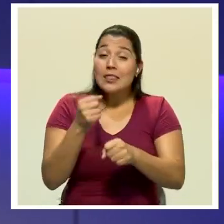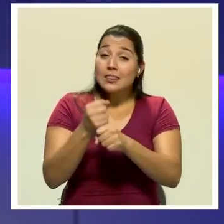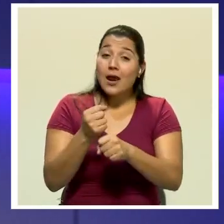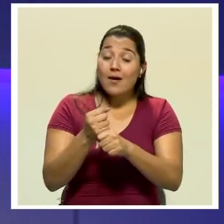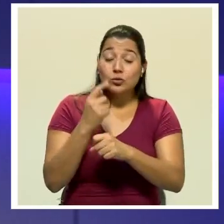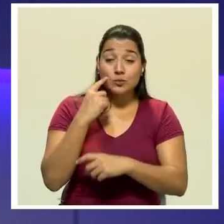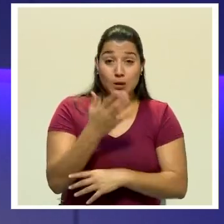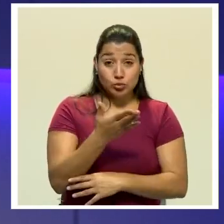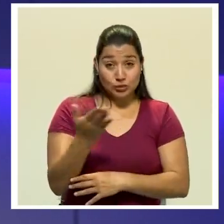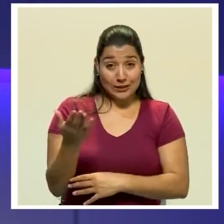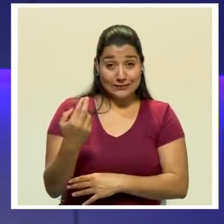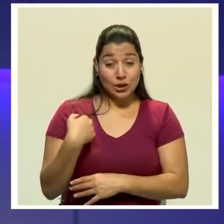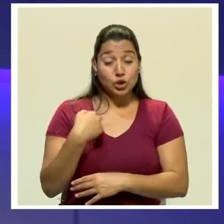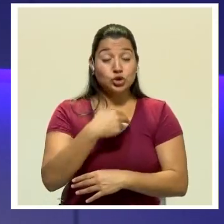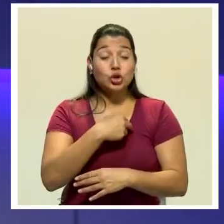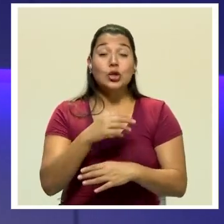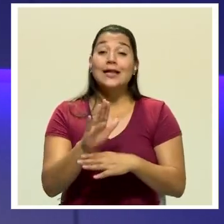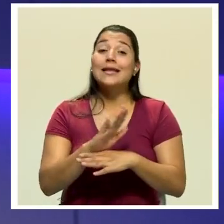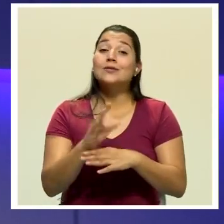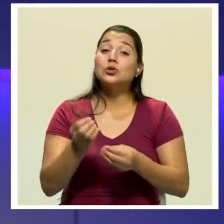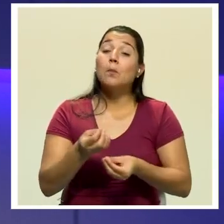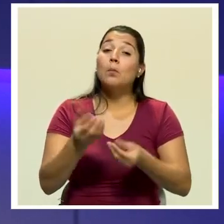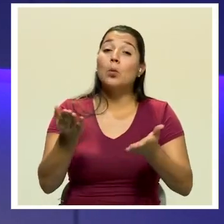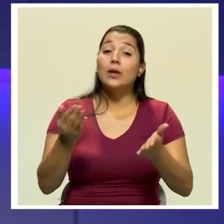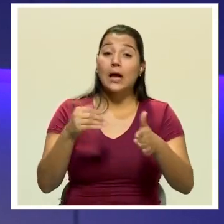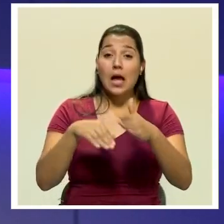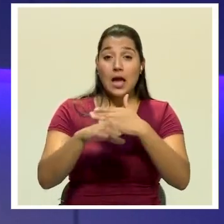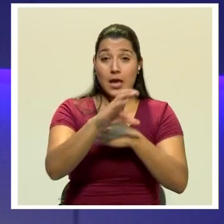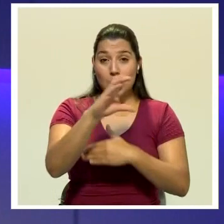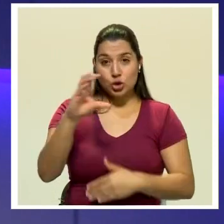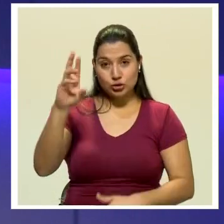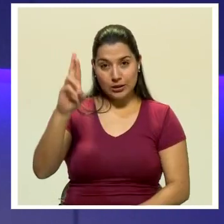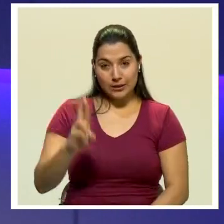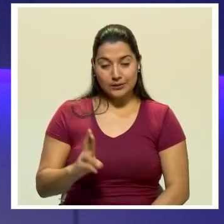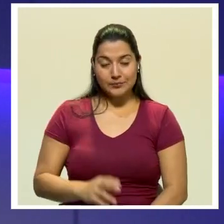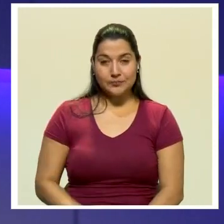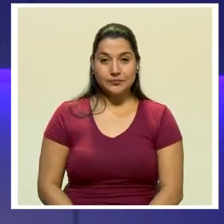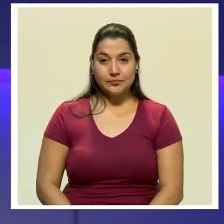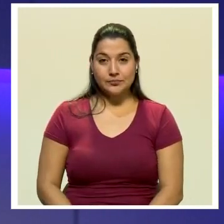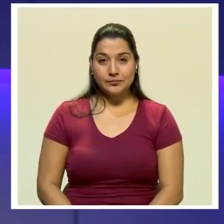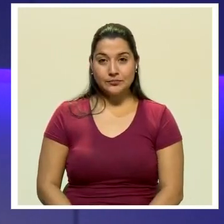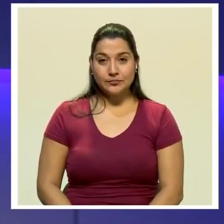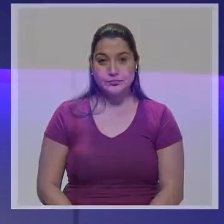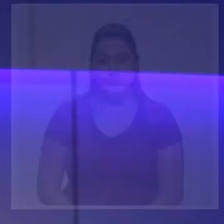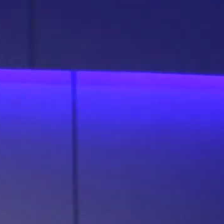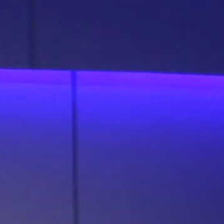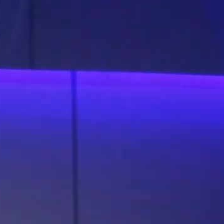trabajamos para usted. Somos la televisión pública de Costa Rica.